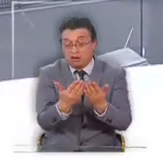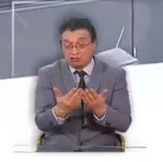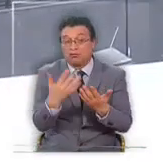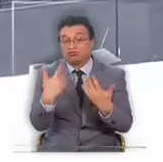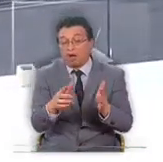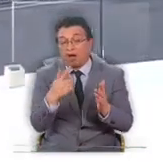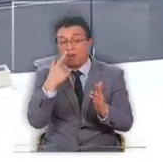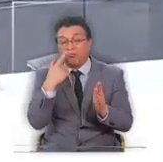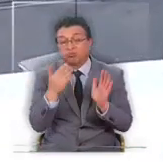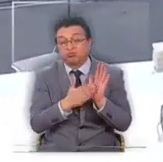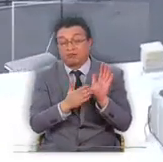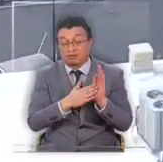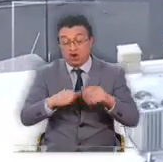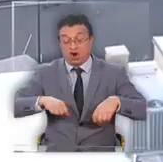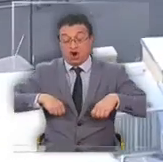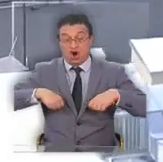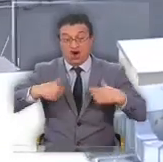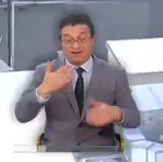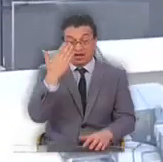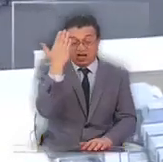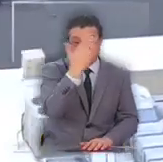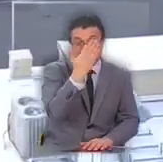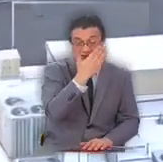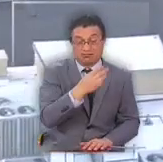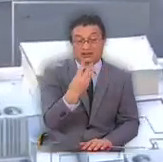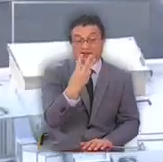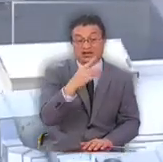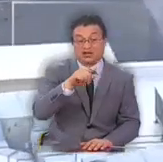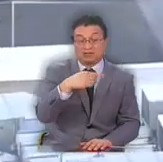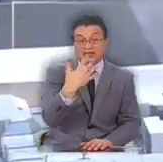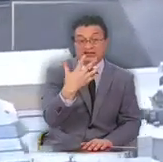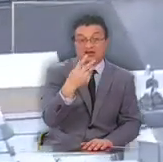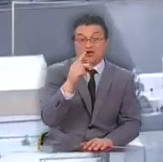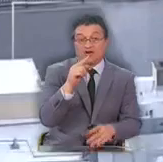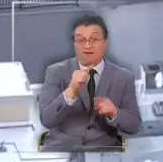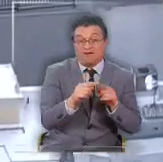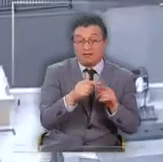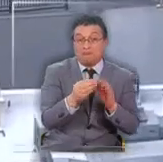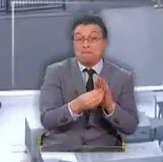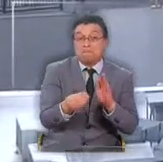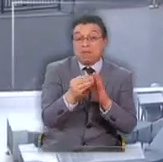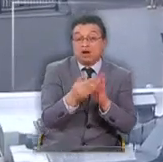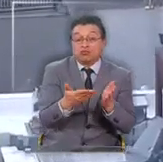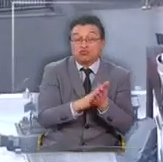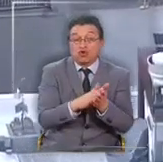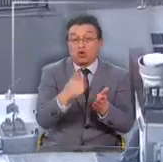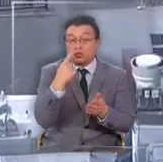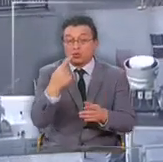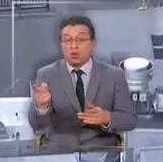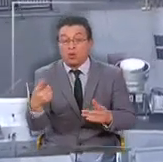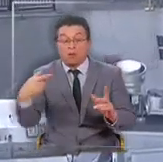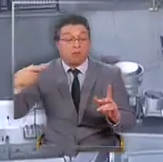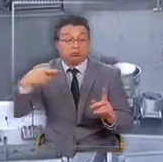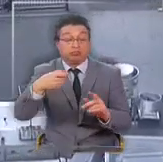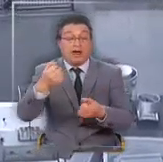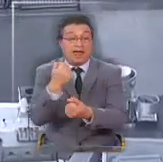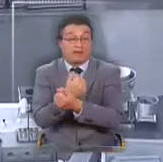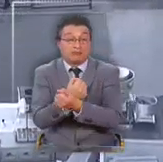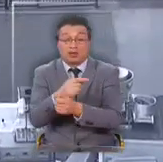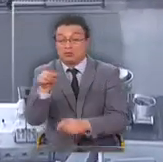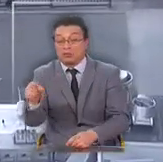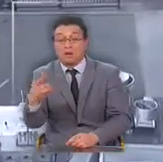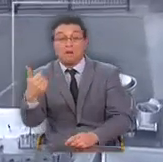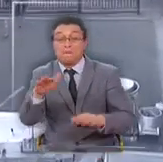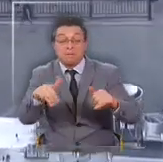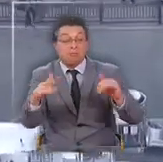demostrado que un joven negro tiene 3,5 veces más probabilidades de morir tiroteado por un policía estadounidense que una persona